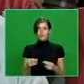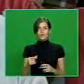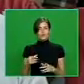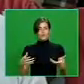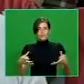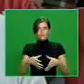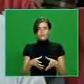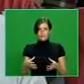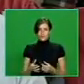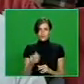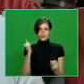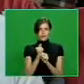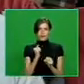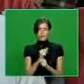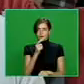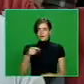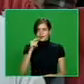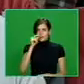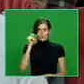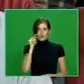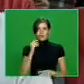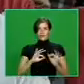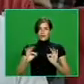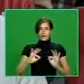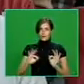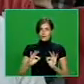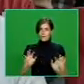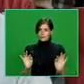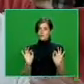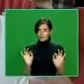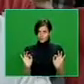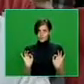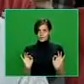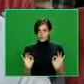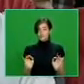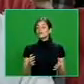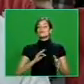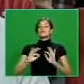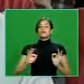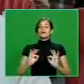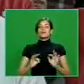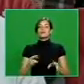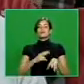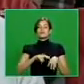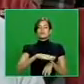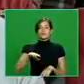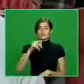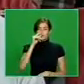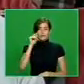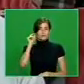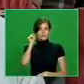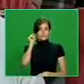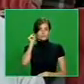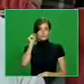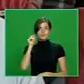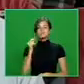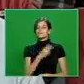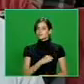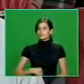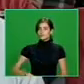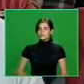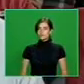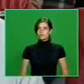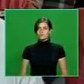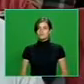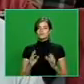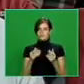batallón de trabajadores del teatro específicamente del teatro para niños y niñas presidente